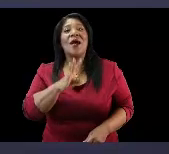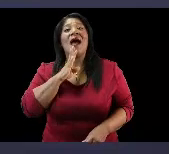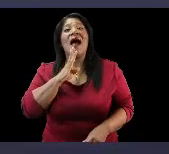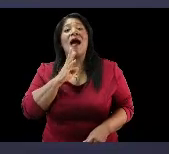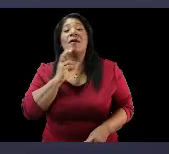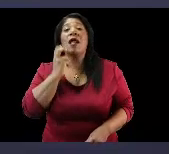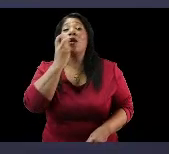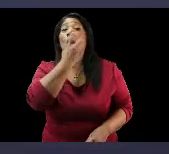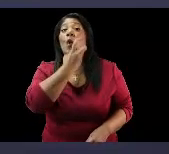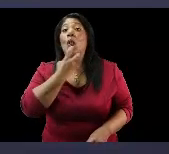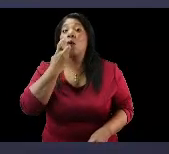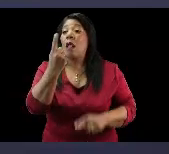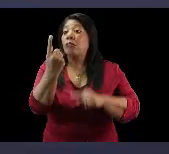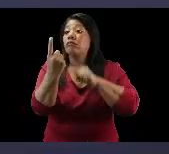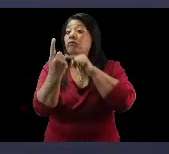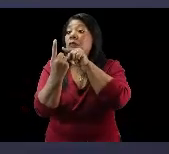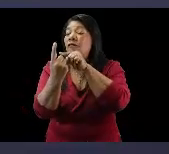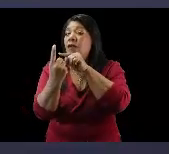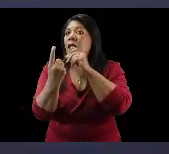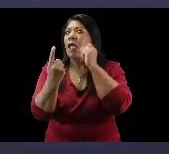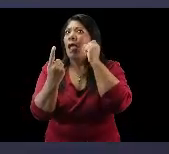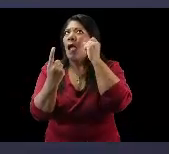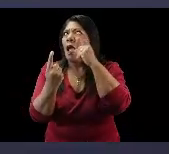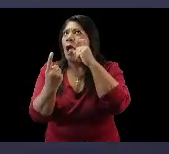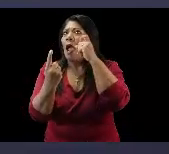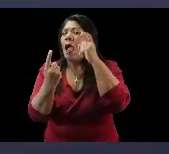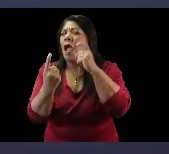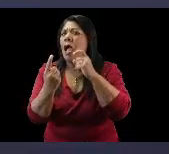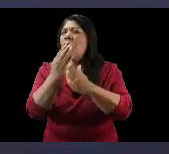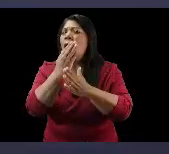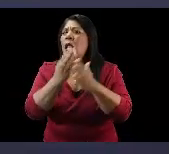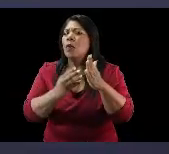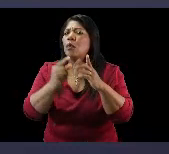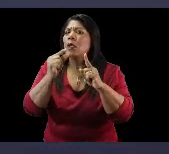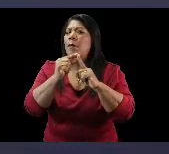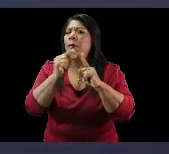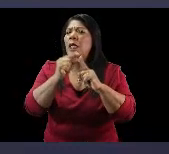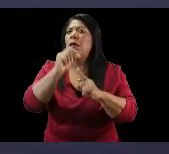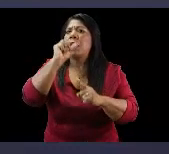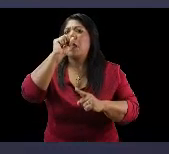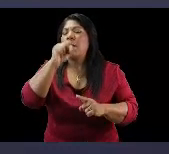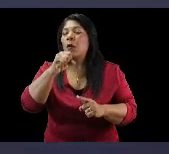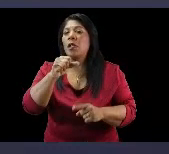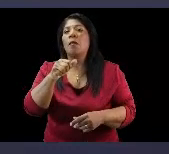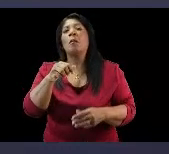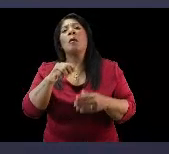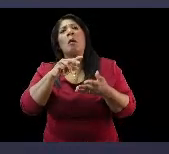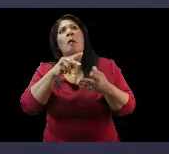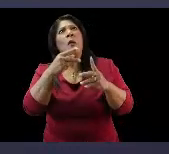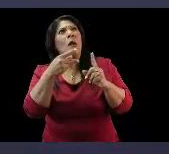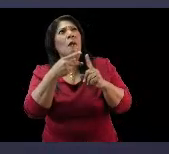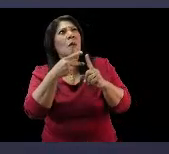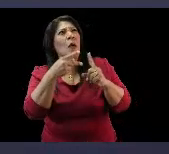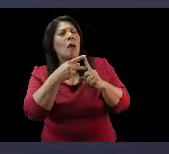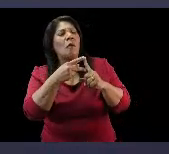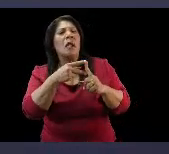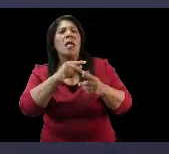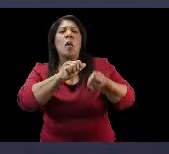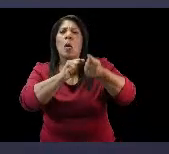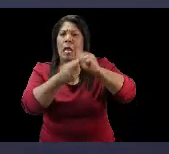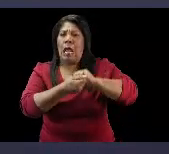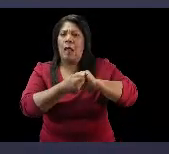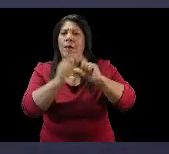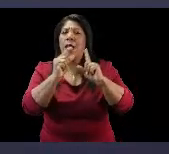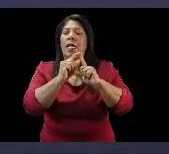Hablarle de forma oral despacio, si no nos comprende alguna palabra muy técnica, podemos usar otro vocabulario, otro sinónimo